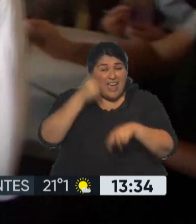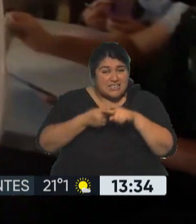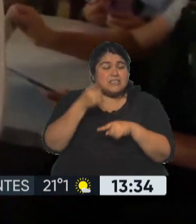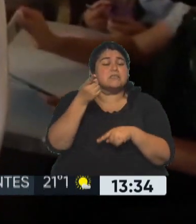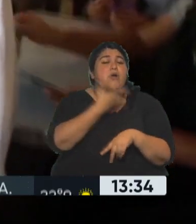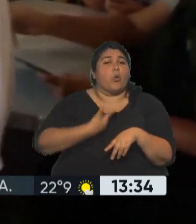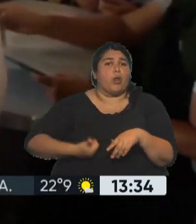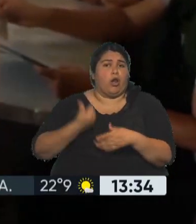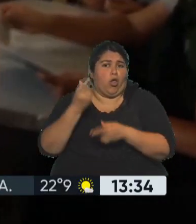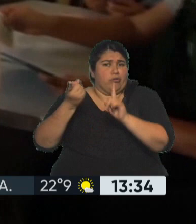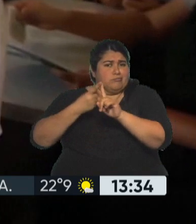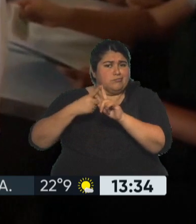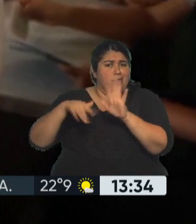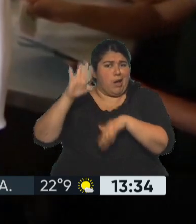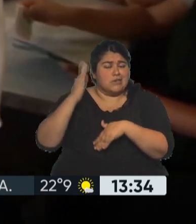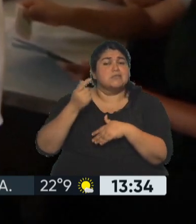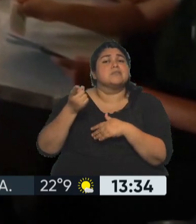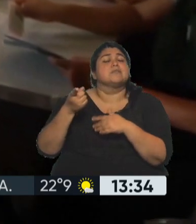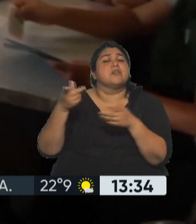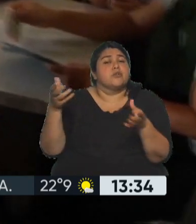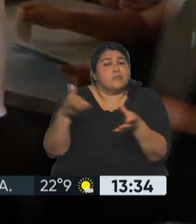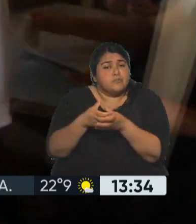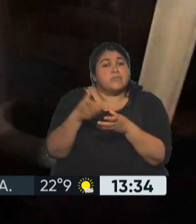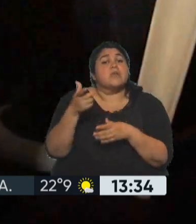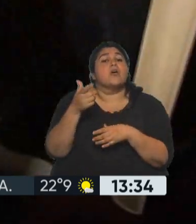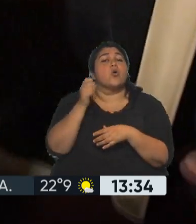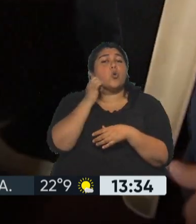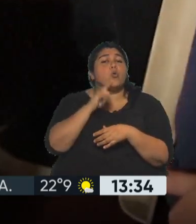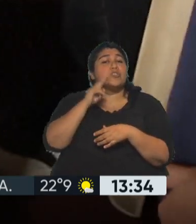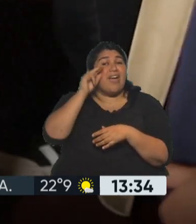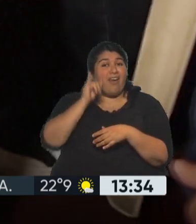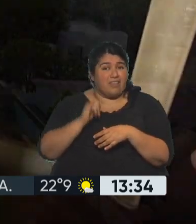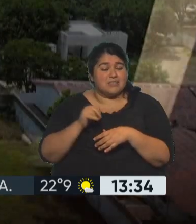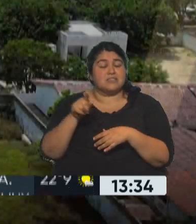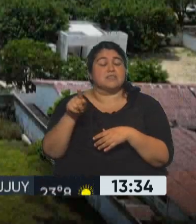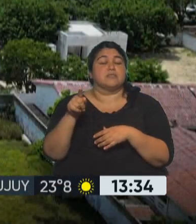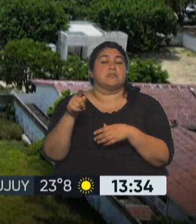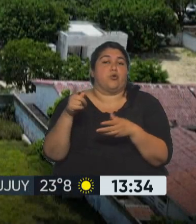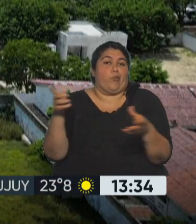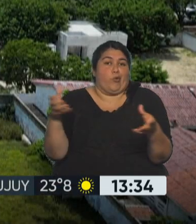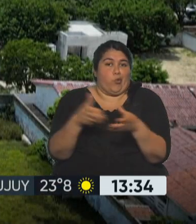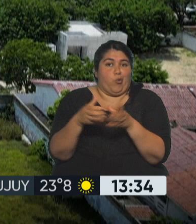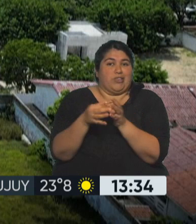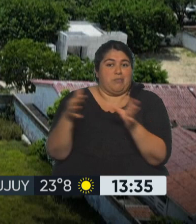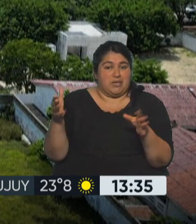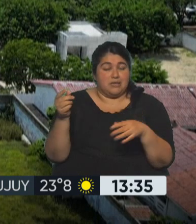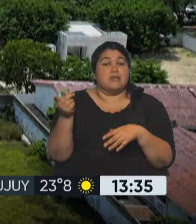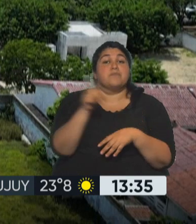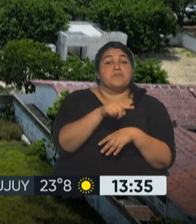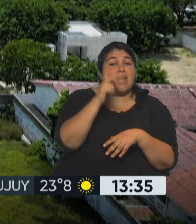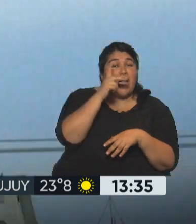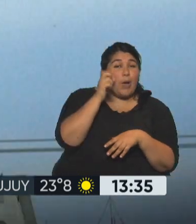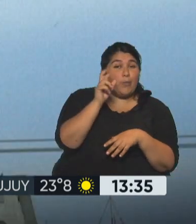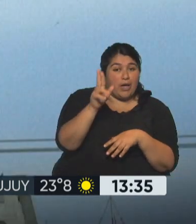conservador con fuertes vínculos con el uribismo, Federico Fico Gutiérrez. En Cali, por una coalición independiente, triunfó Alejandro Eder. Y